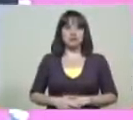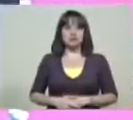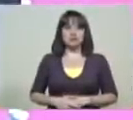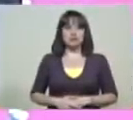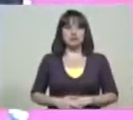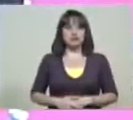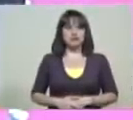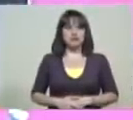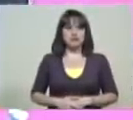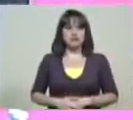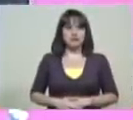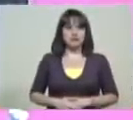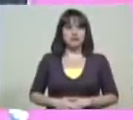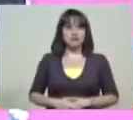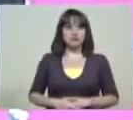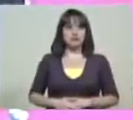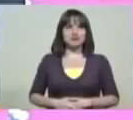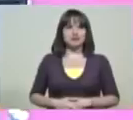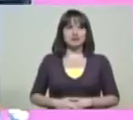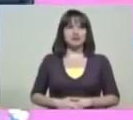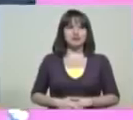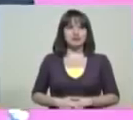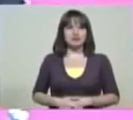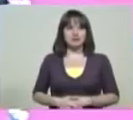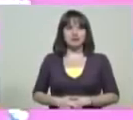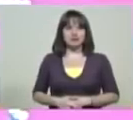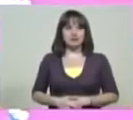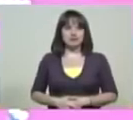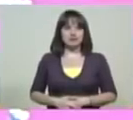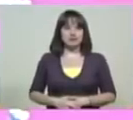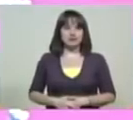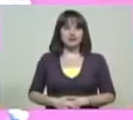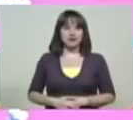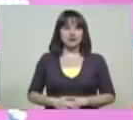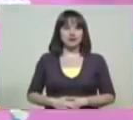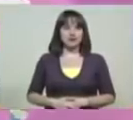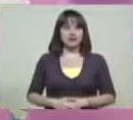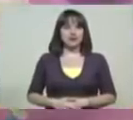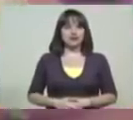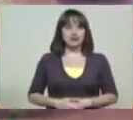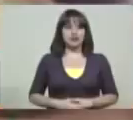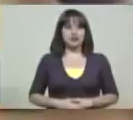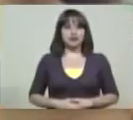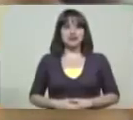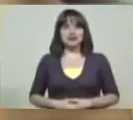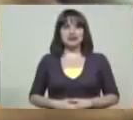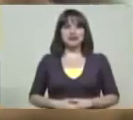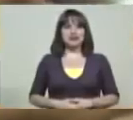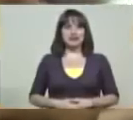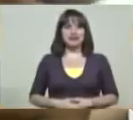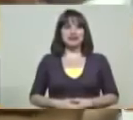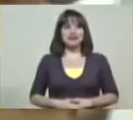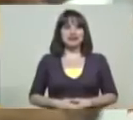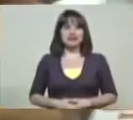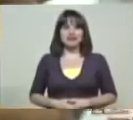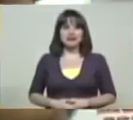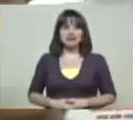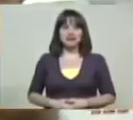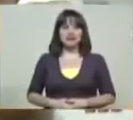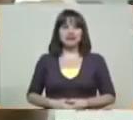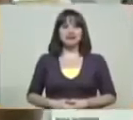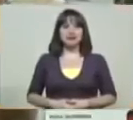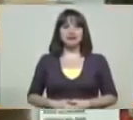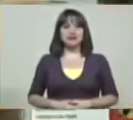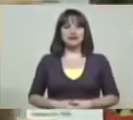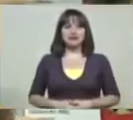bicentenaria. Los antecedentes del socialismo bolivariano, la reivindicación de las raíces del